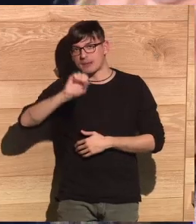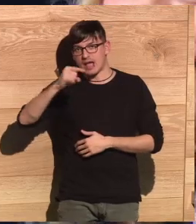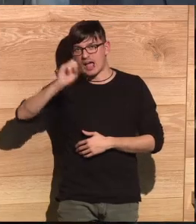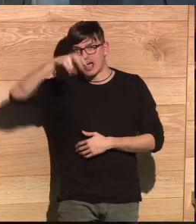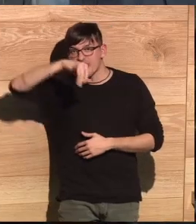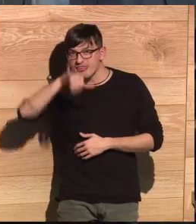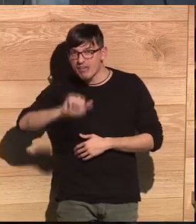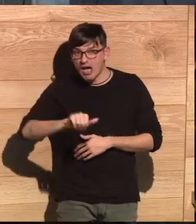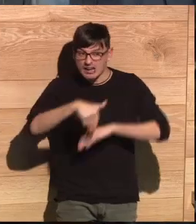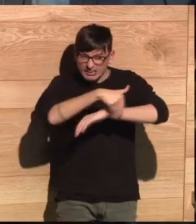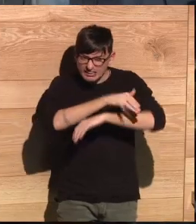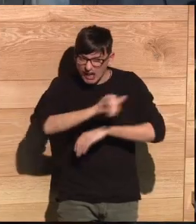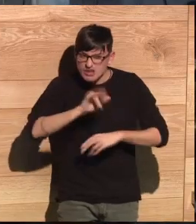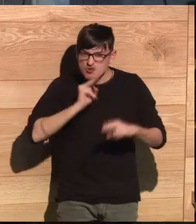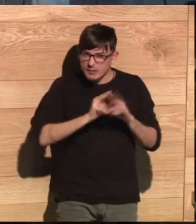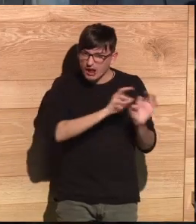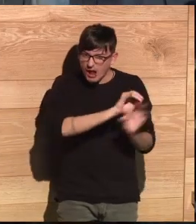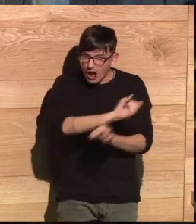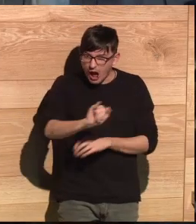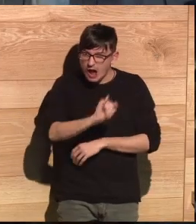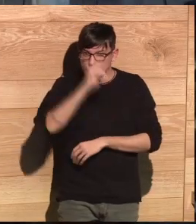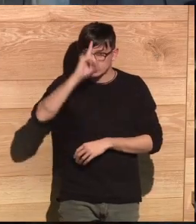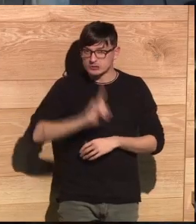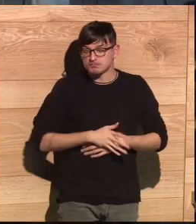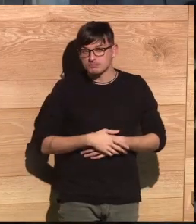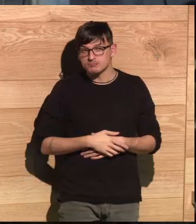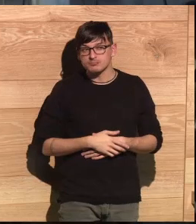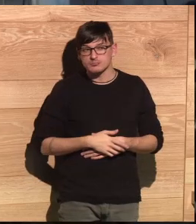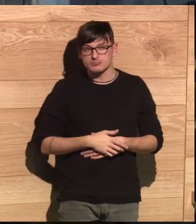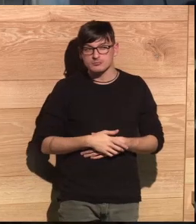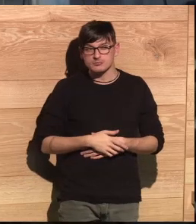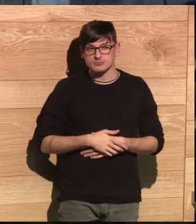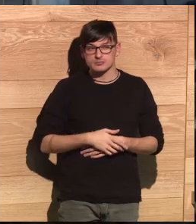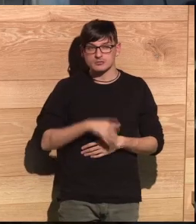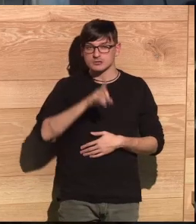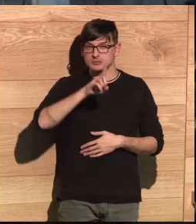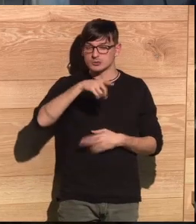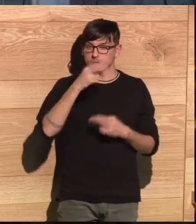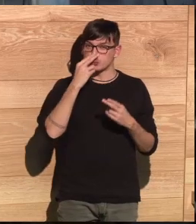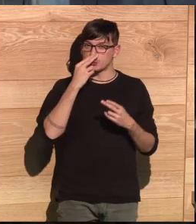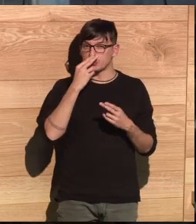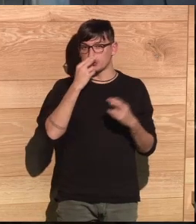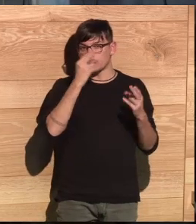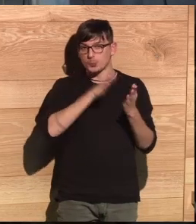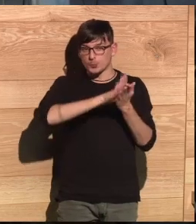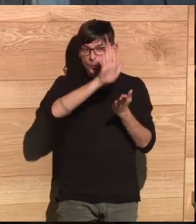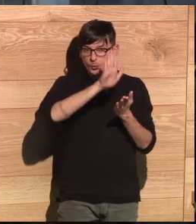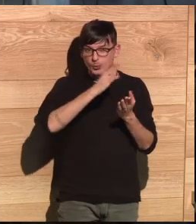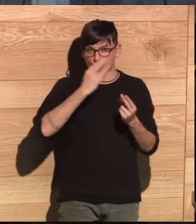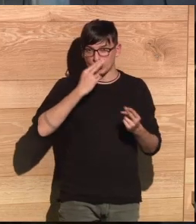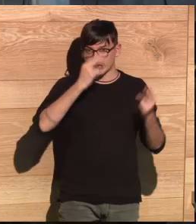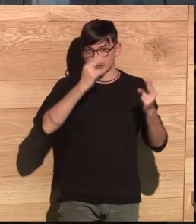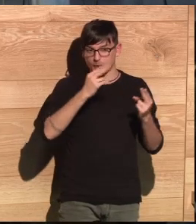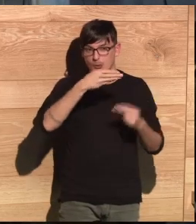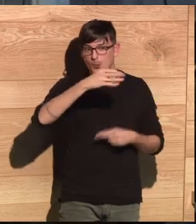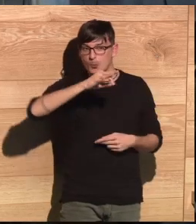Y dejamos la idea en el aire flotando. Y la verdad es que se ha hecho una publicación pequeñita, reciente,